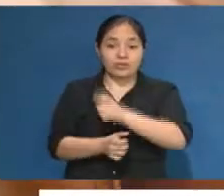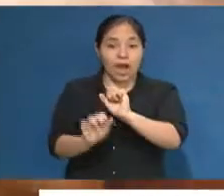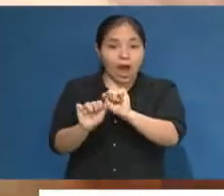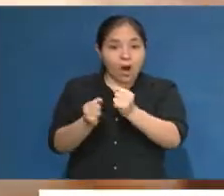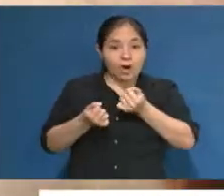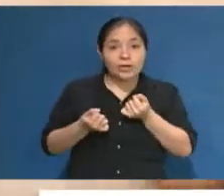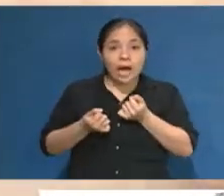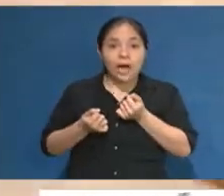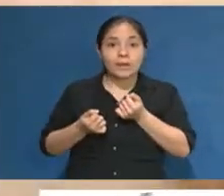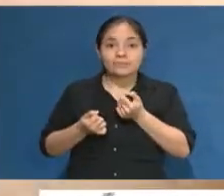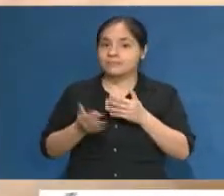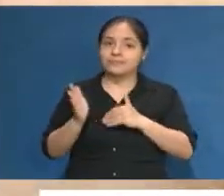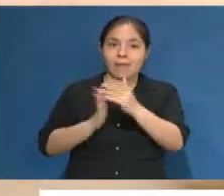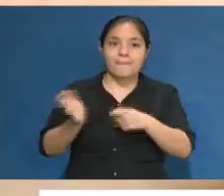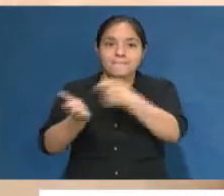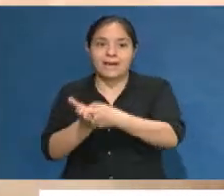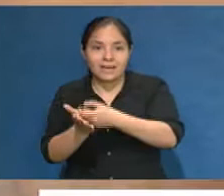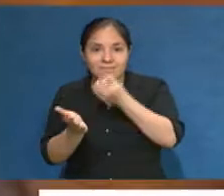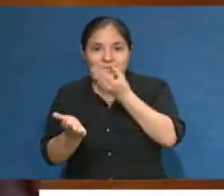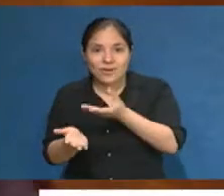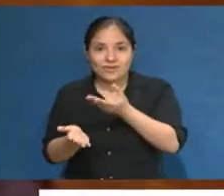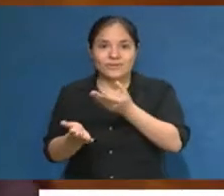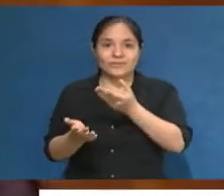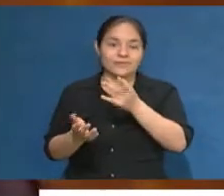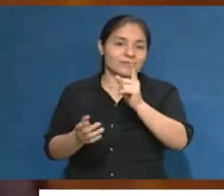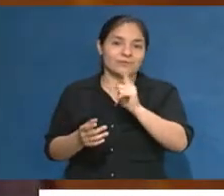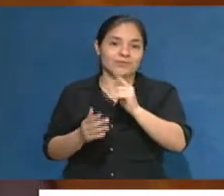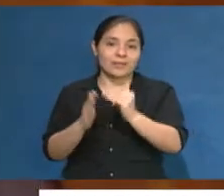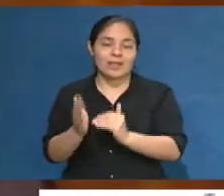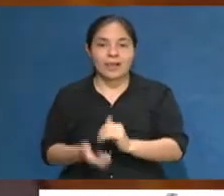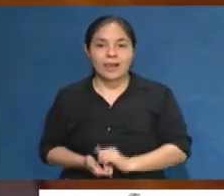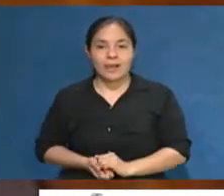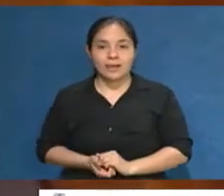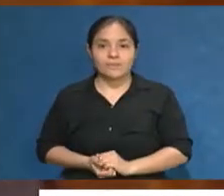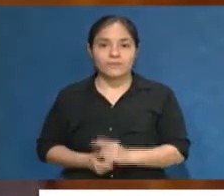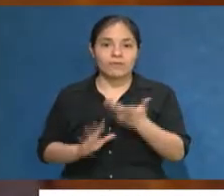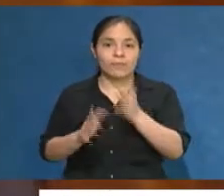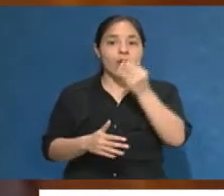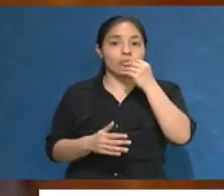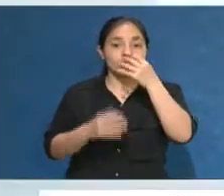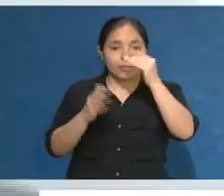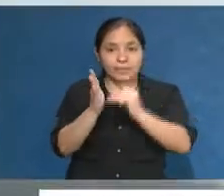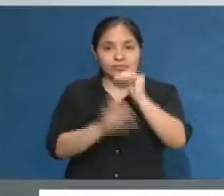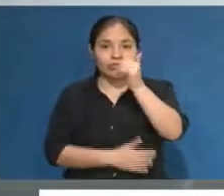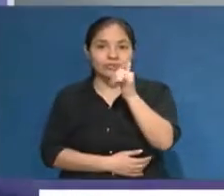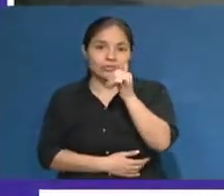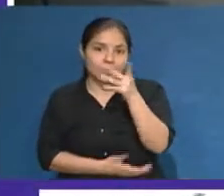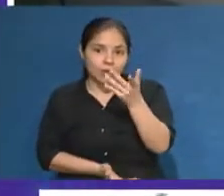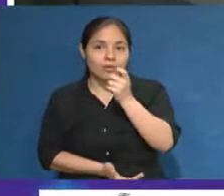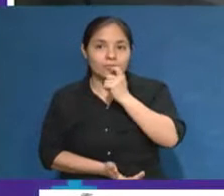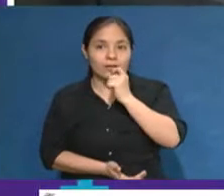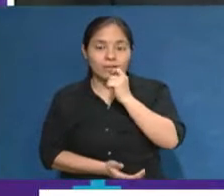Cuando intentábamos respecto del periodo anterior que tanto lo habían explicado ustedes. Exactamente, del mismo periodo tener un consumo del año anterior, menor. Exacto. Vos tenías un ahorro